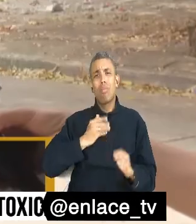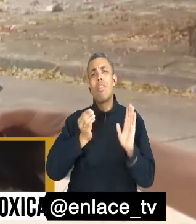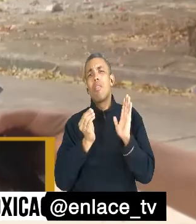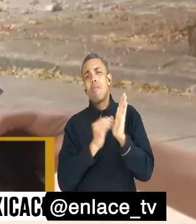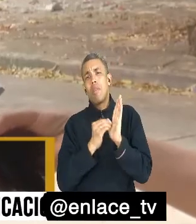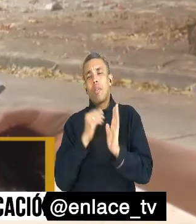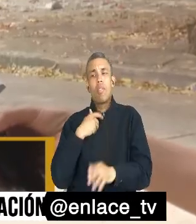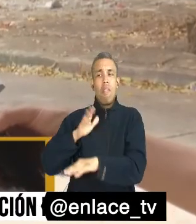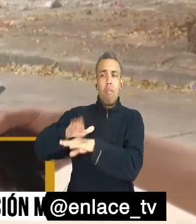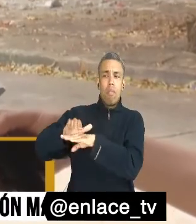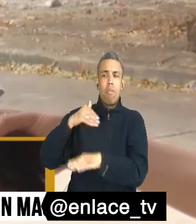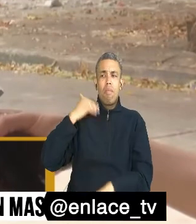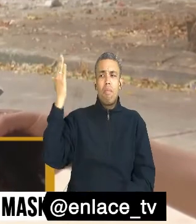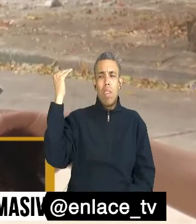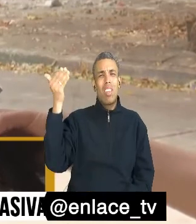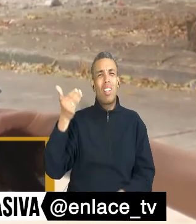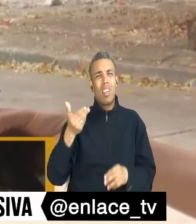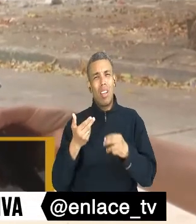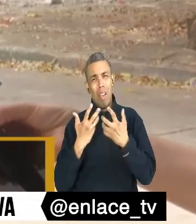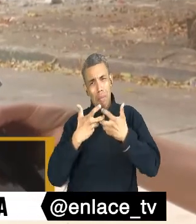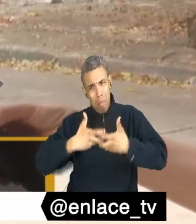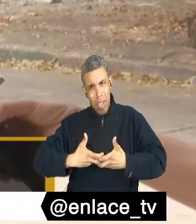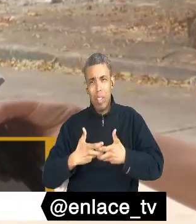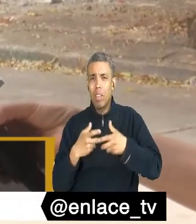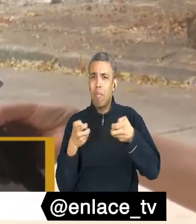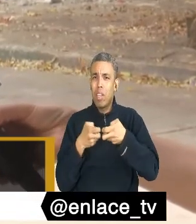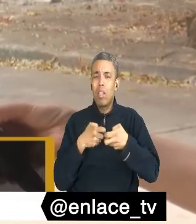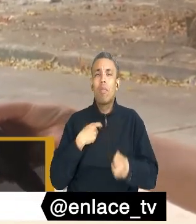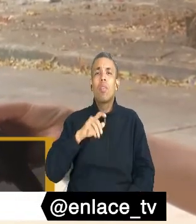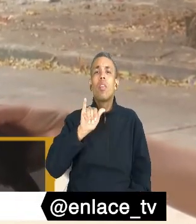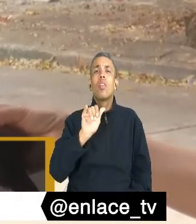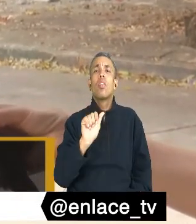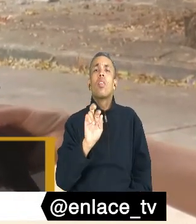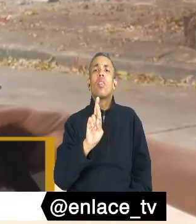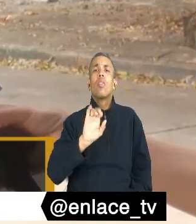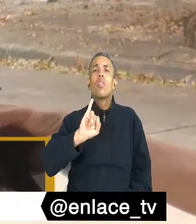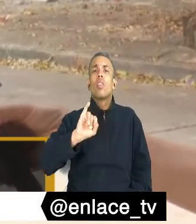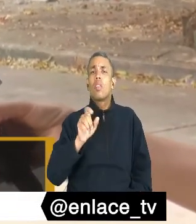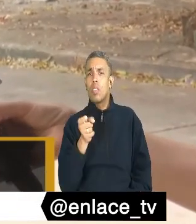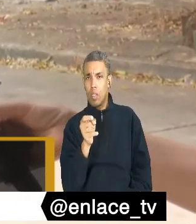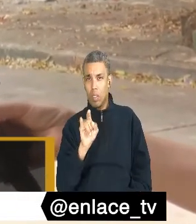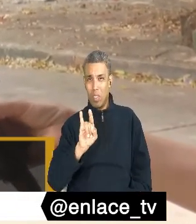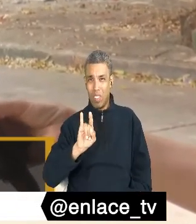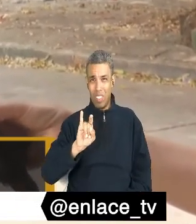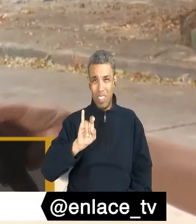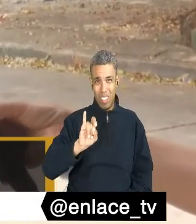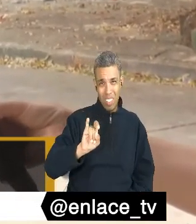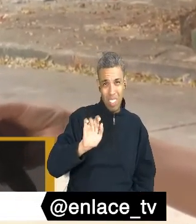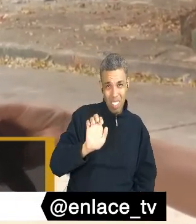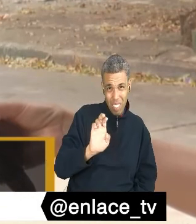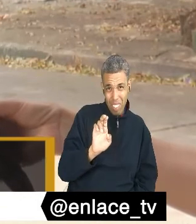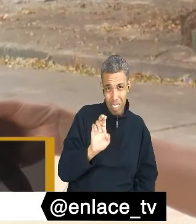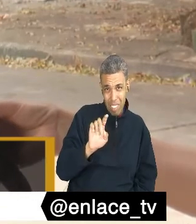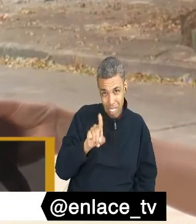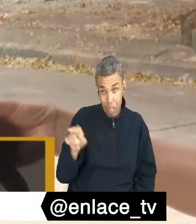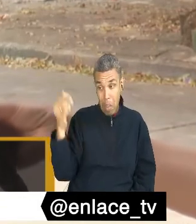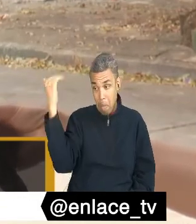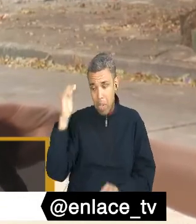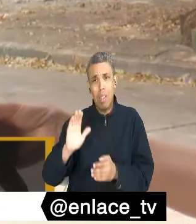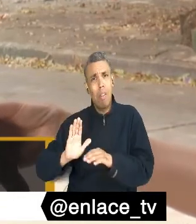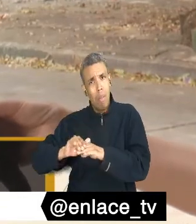Habló con la iluminación Yariguíes, pero esta es la hora y no han venido a solucionar. Con la